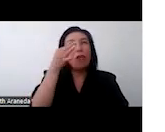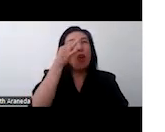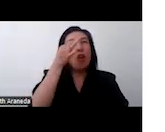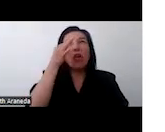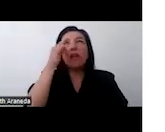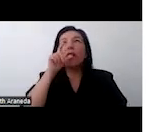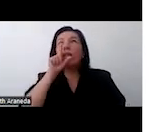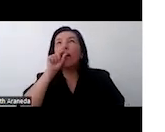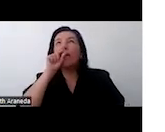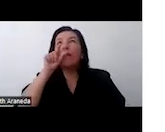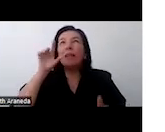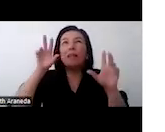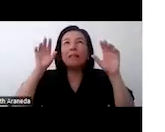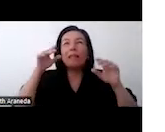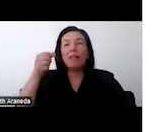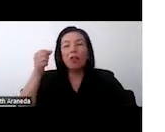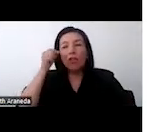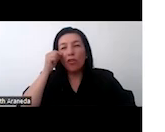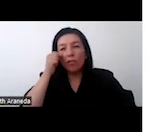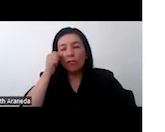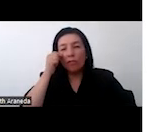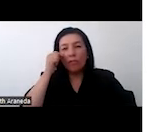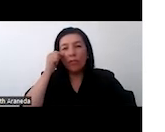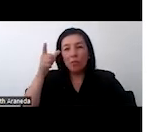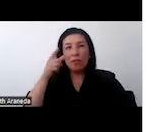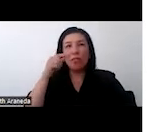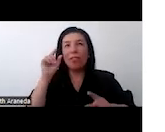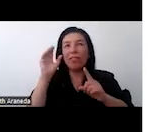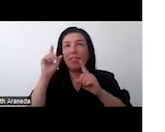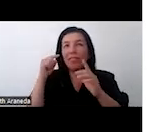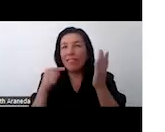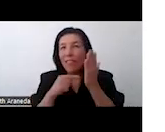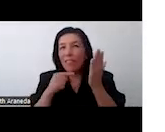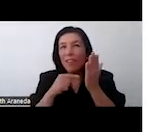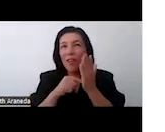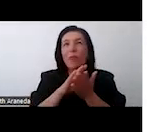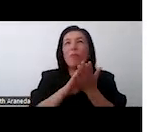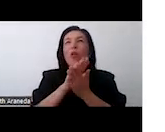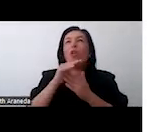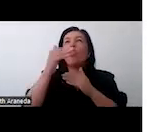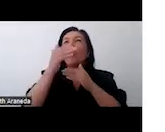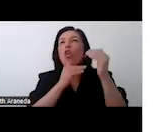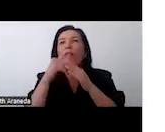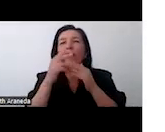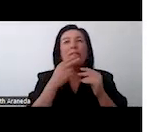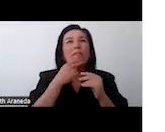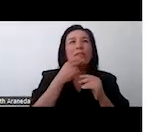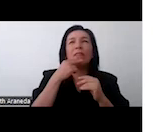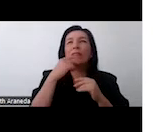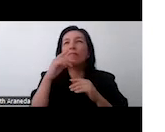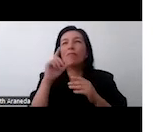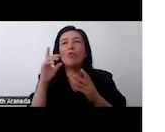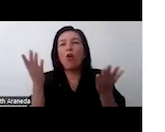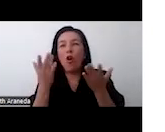más técnico sobre las aves, la manera de cómo observar, en qué lugares se ubican. Y para eso